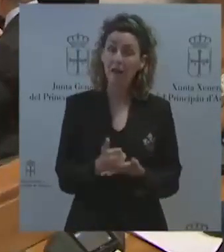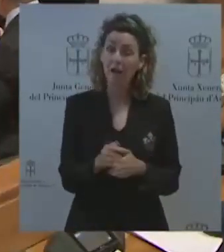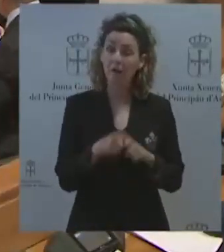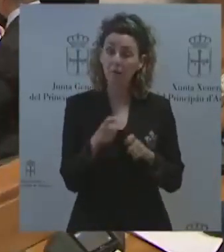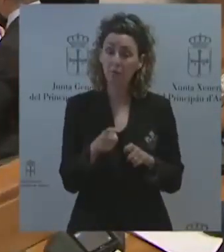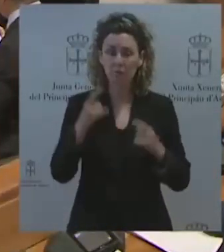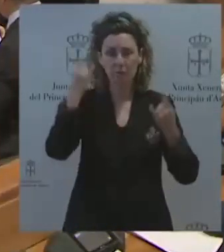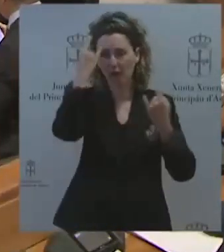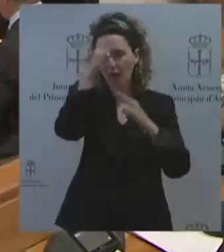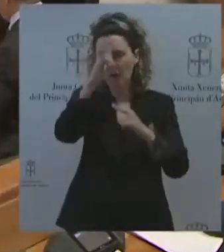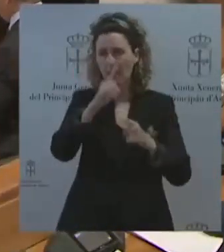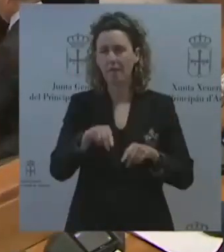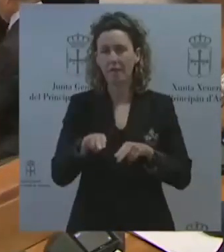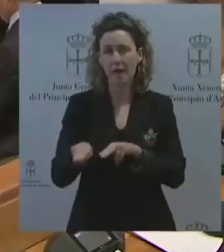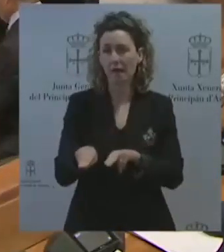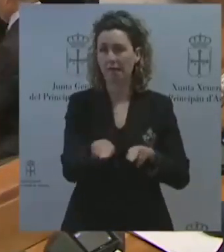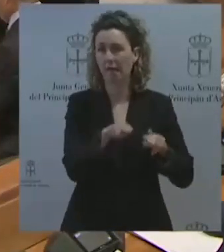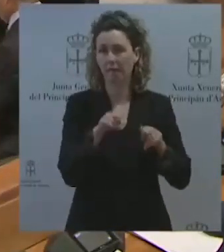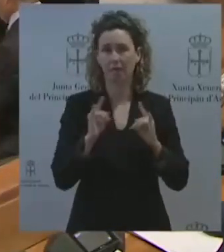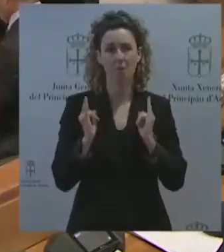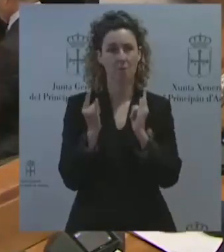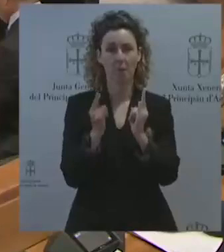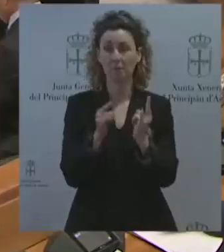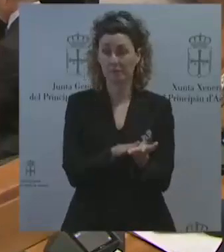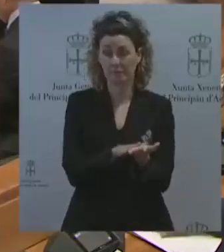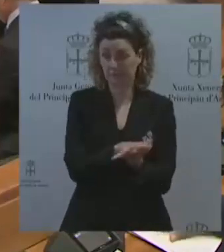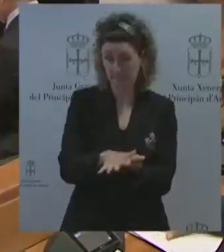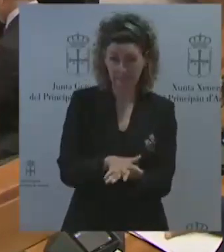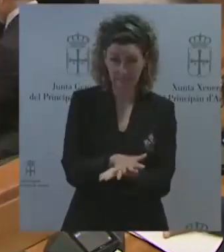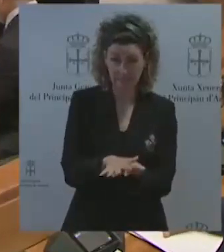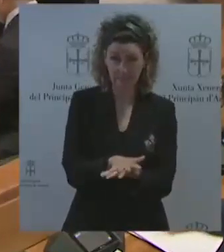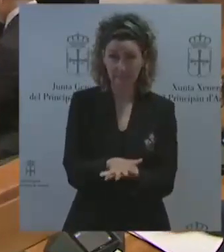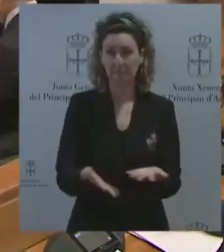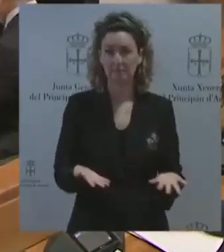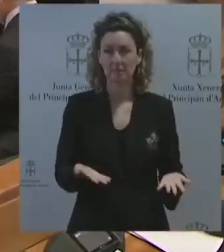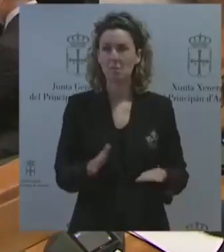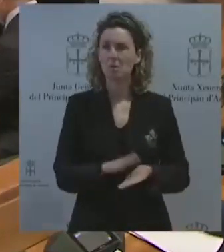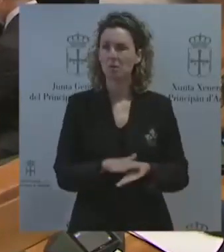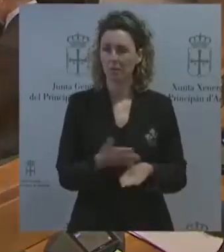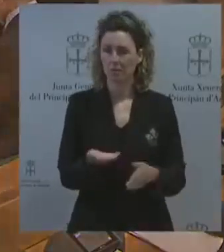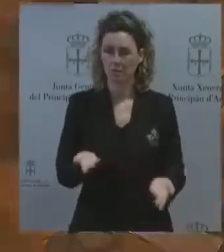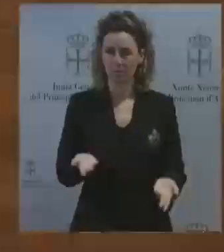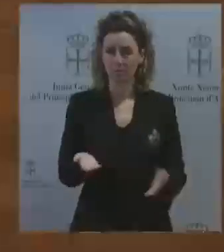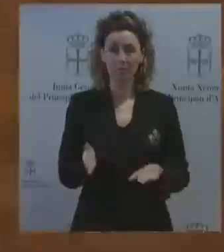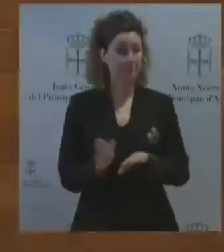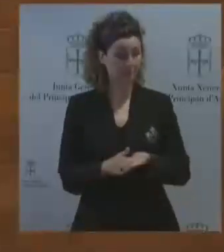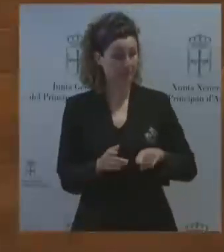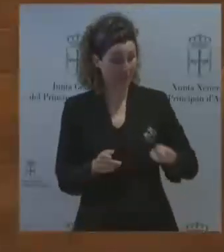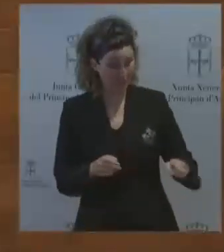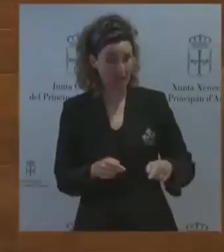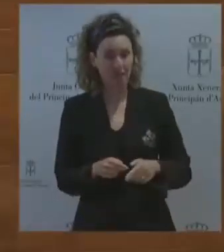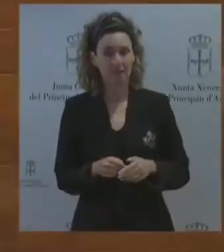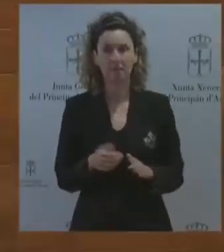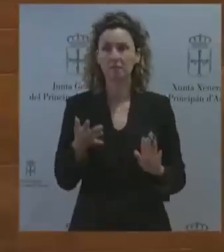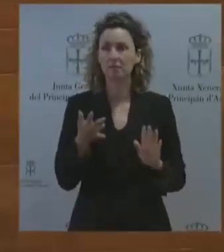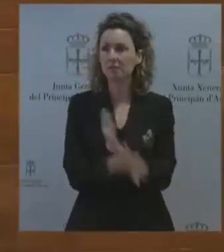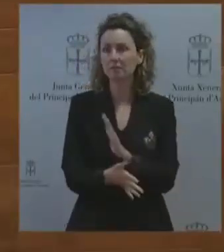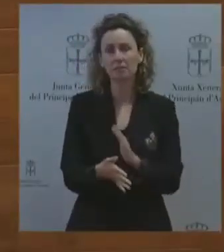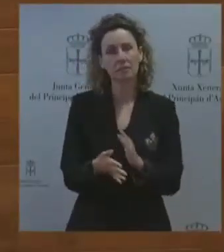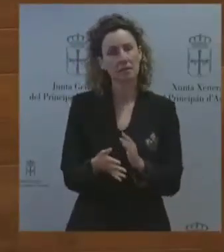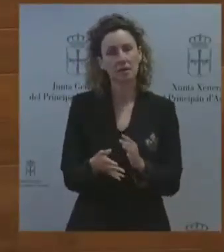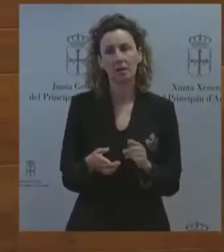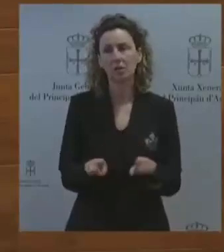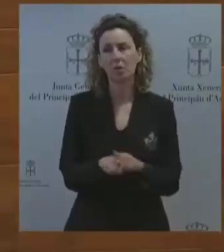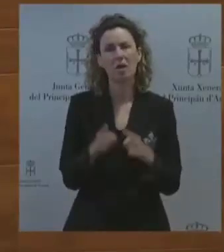y nuestra riqueza medioambiental. La izquierda es la gran enemiga del campo asturiano. Gracias